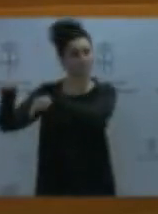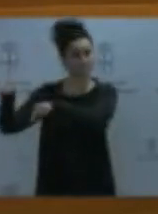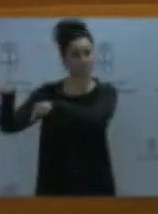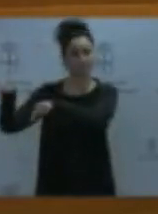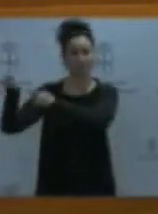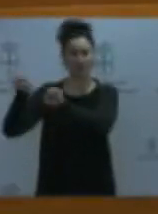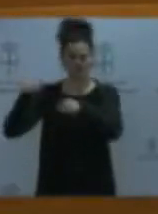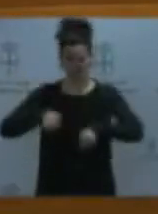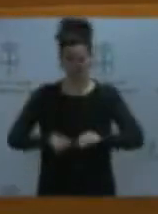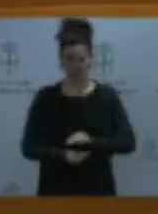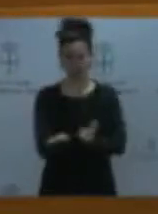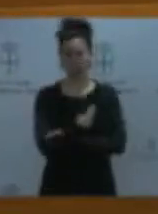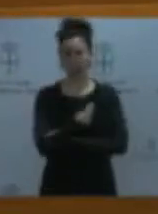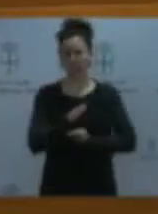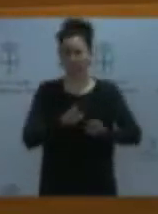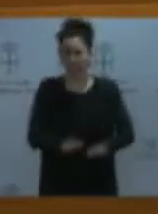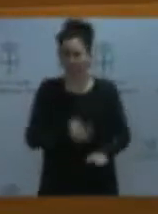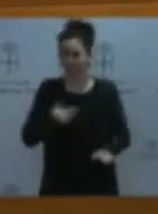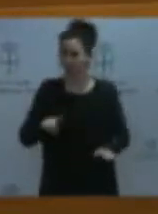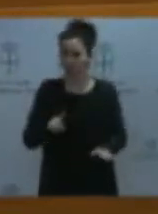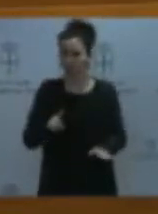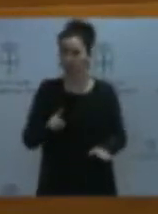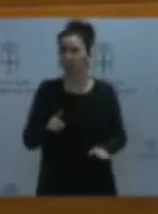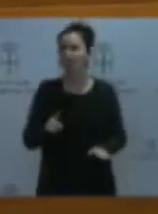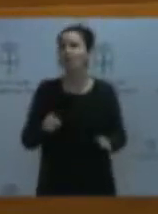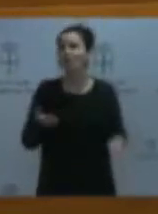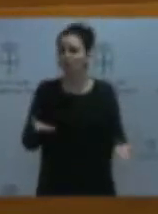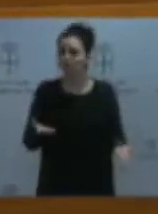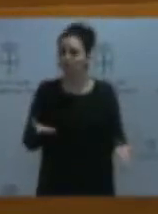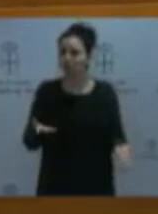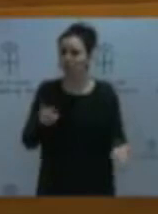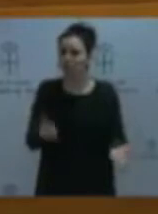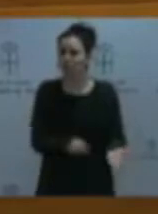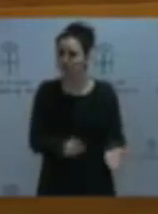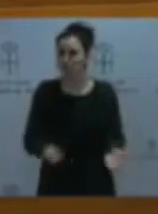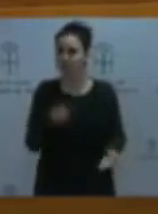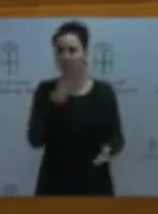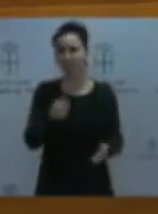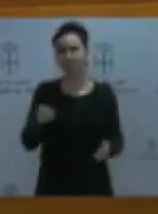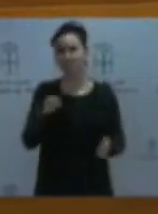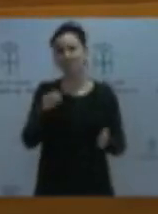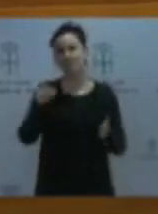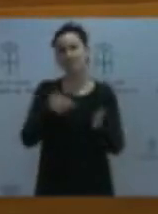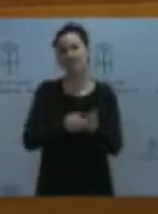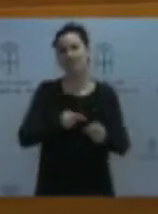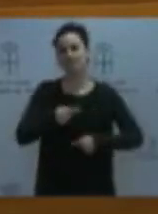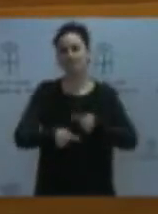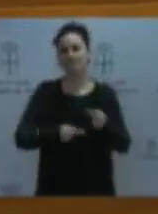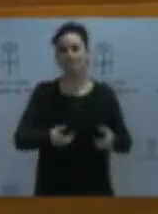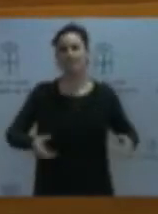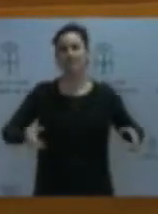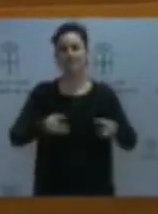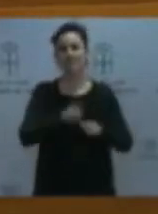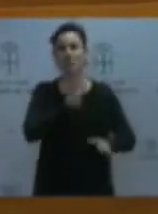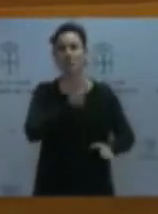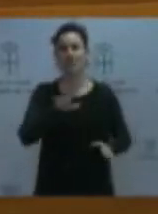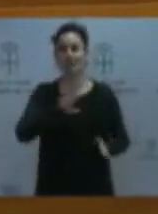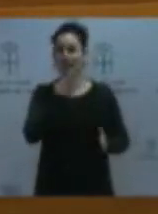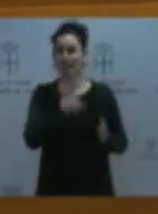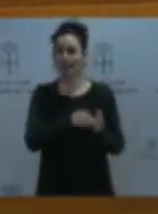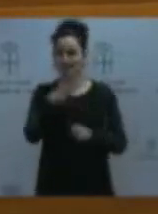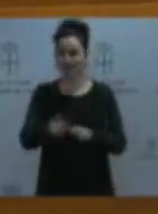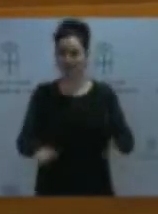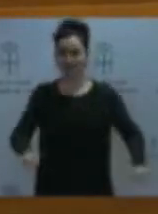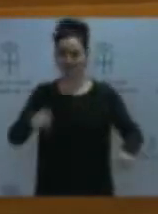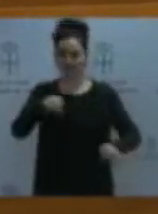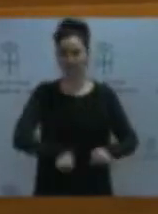causas? ¿O las 20.000 unidades familiares, que por extensión 45.000 personas en Asturias que viven del salario